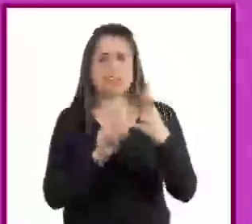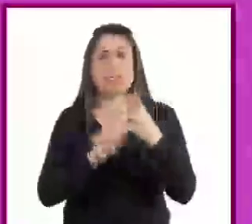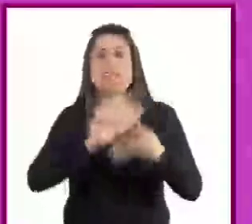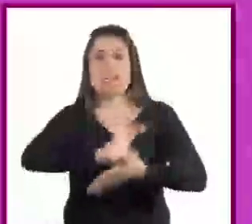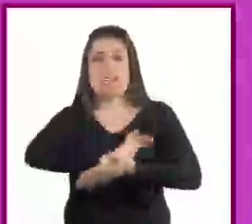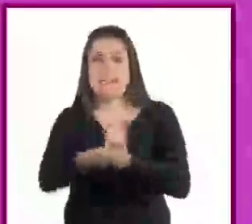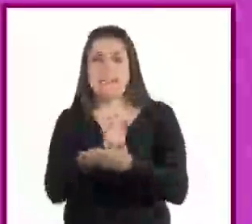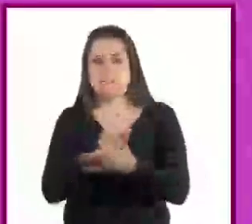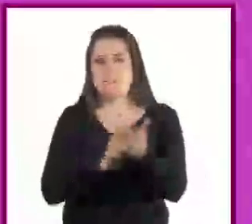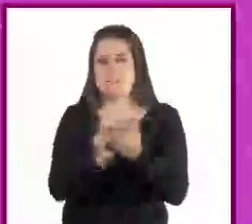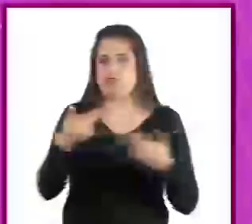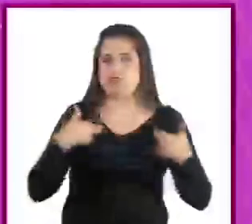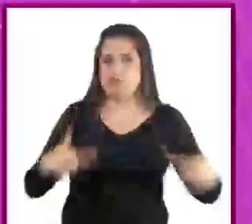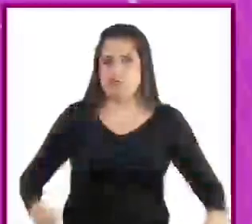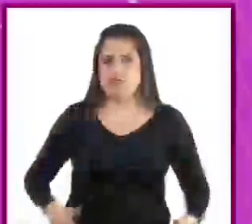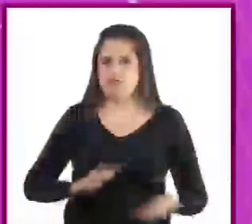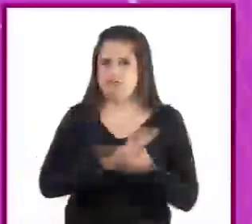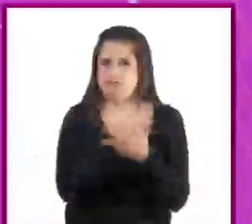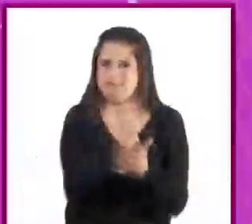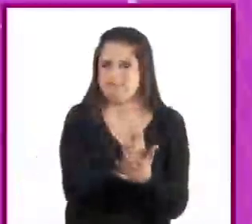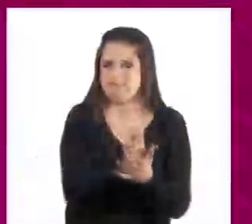Violaciones a los derechos humanos.